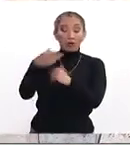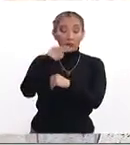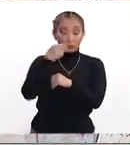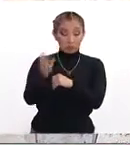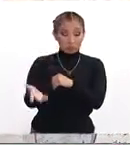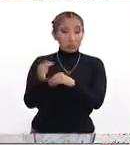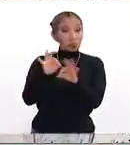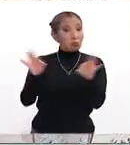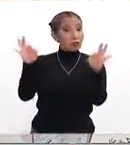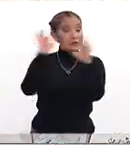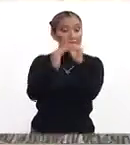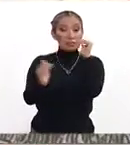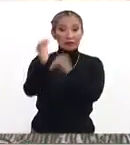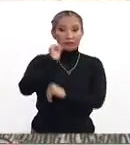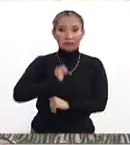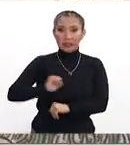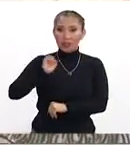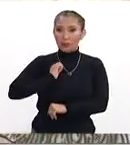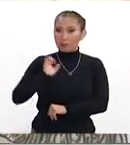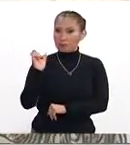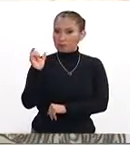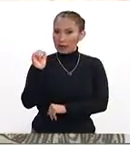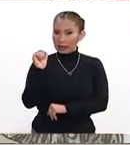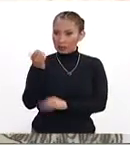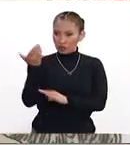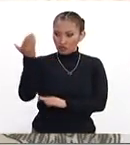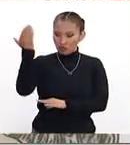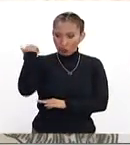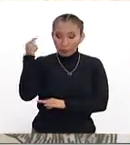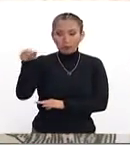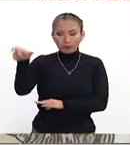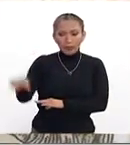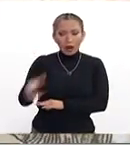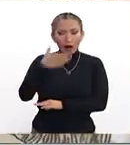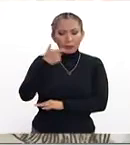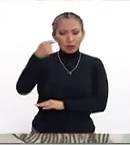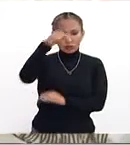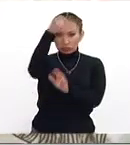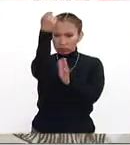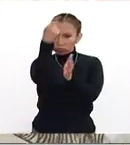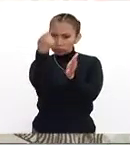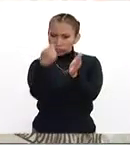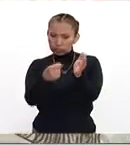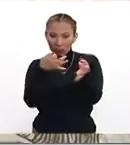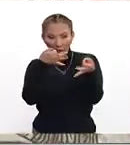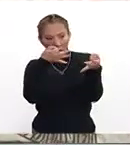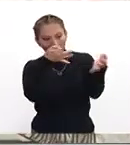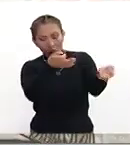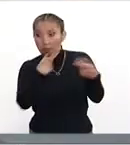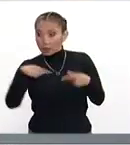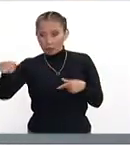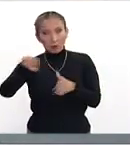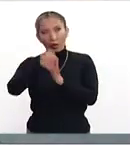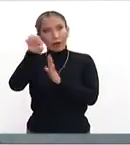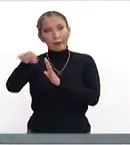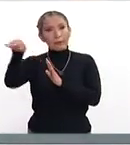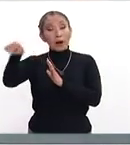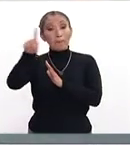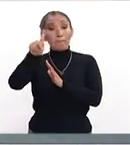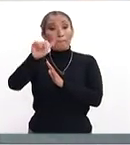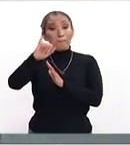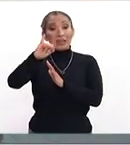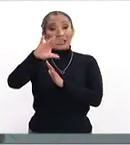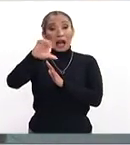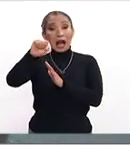grandes dibujantes del siglo XX, un hombre cuyo trazo pues llamó la atención de personajes, por ejemplo, como de Picasso,